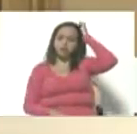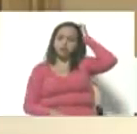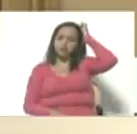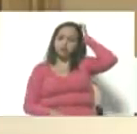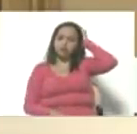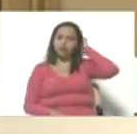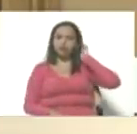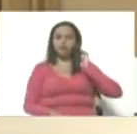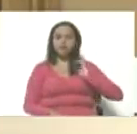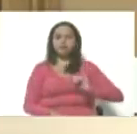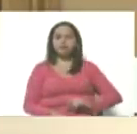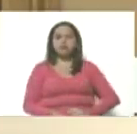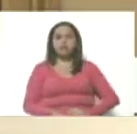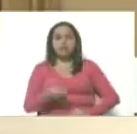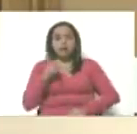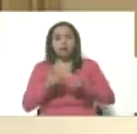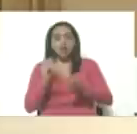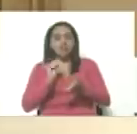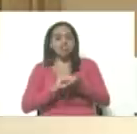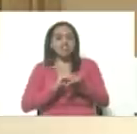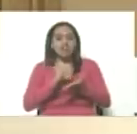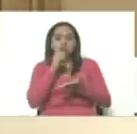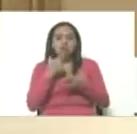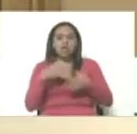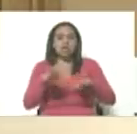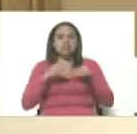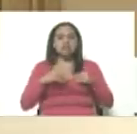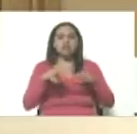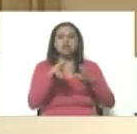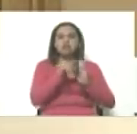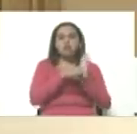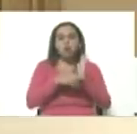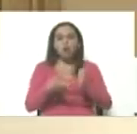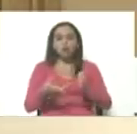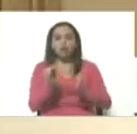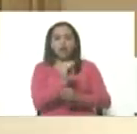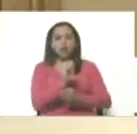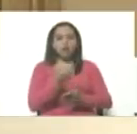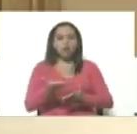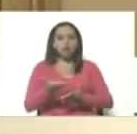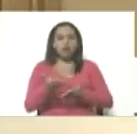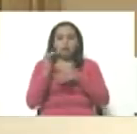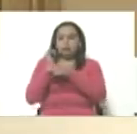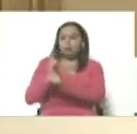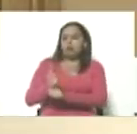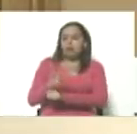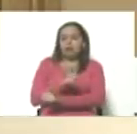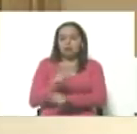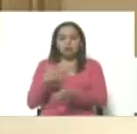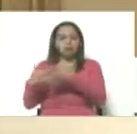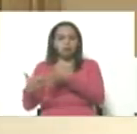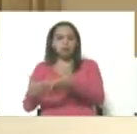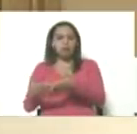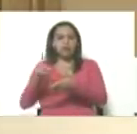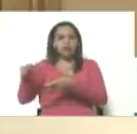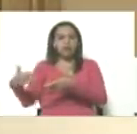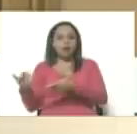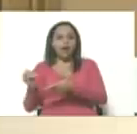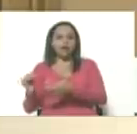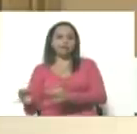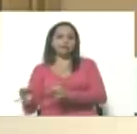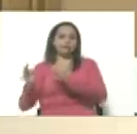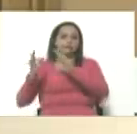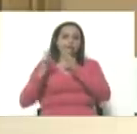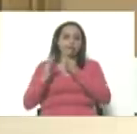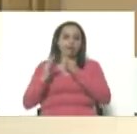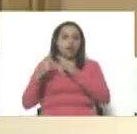descuido, por confianza, confianza extraordinaria, bueno, muchas veces termina contagiándose